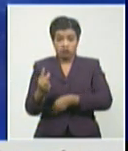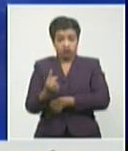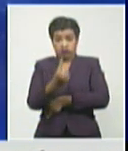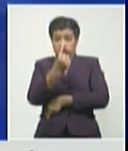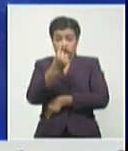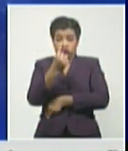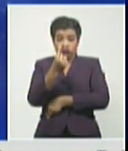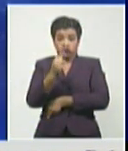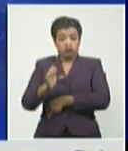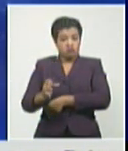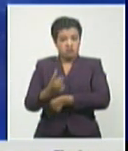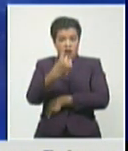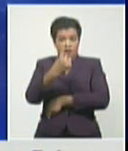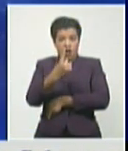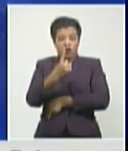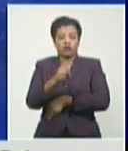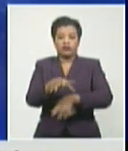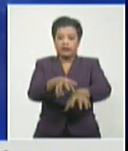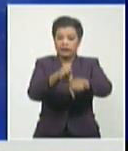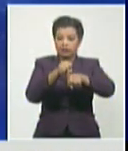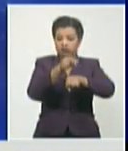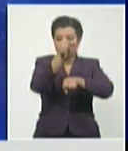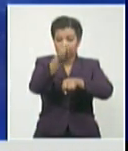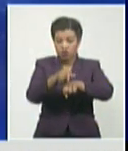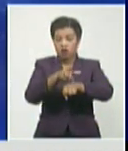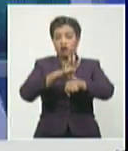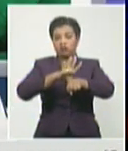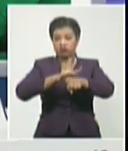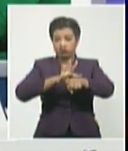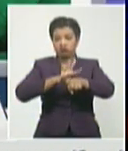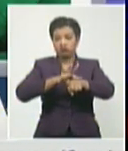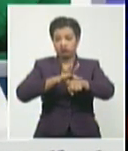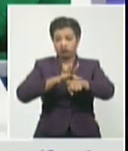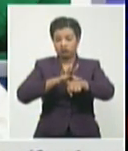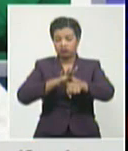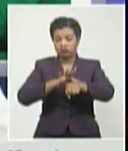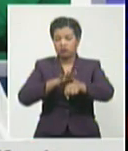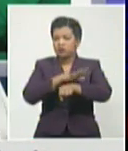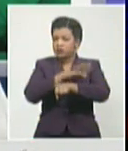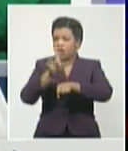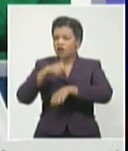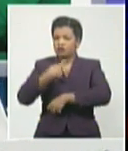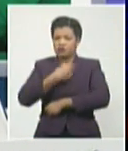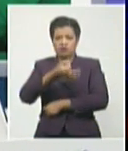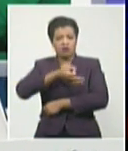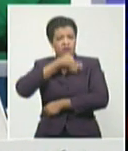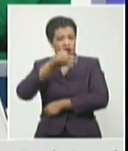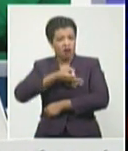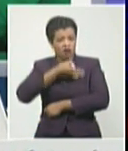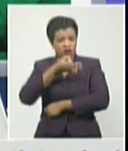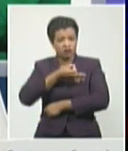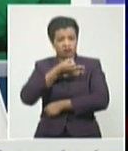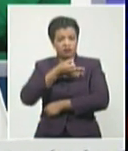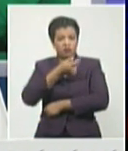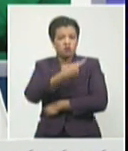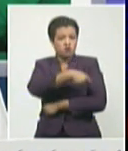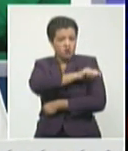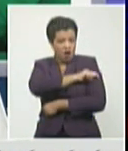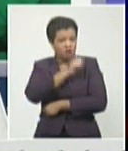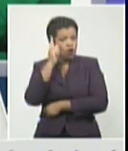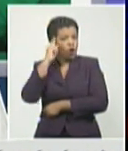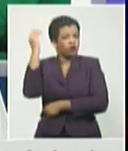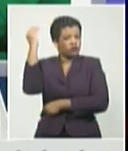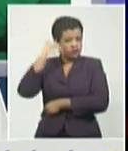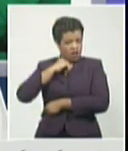lo ha identificado ya habíamos hablado y al murcia ya nuestra población lo conoce porque se ha dado